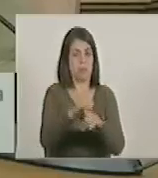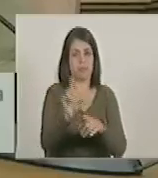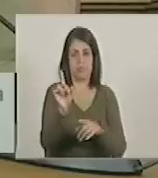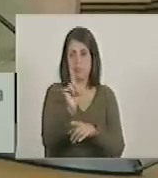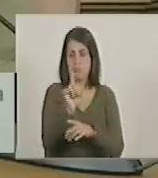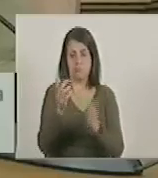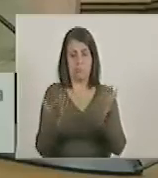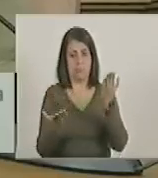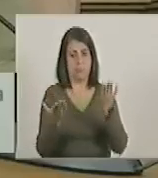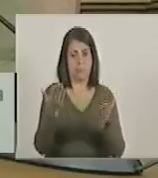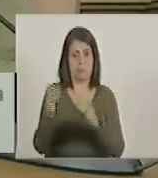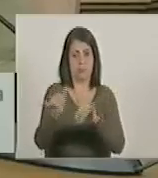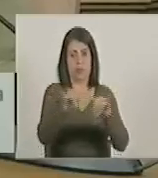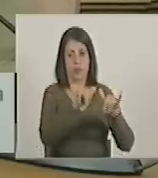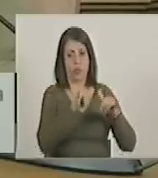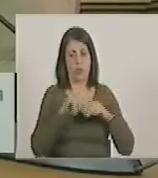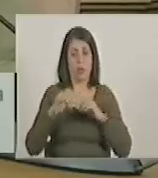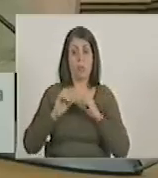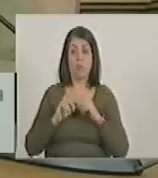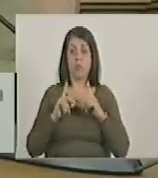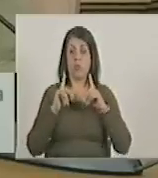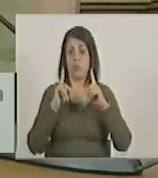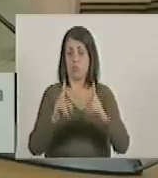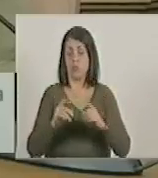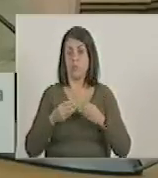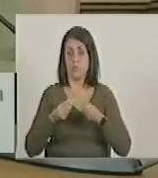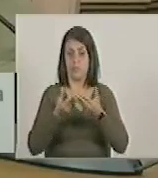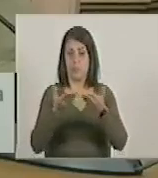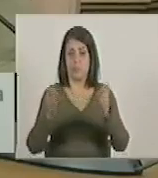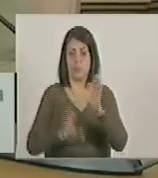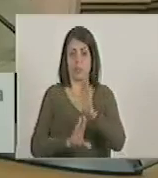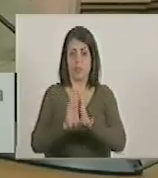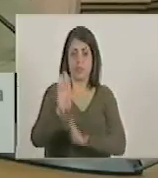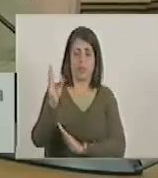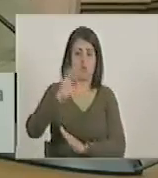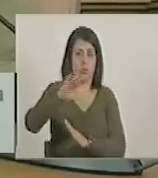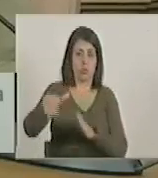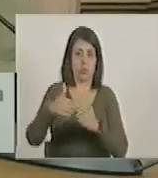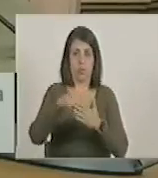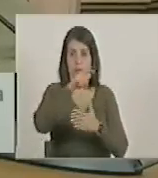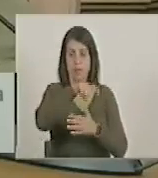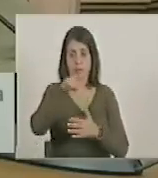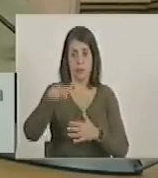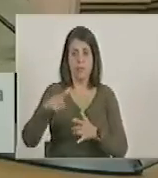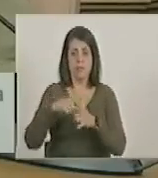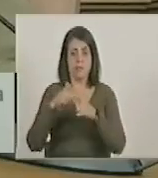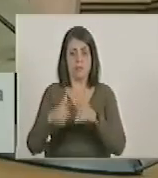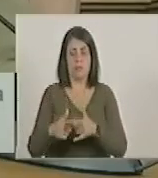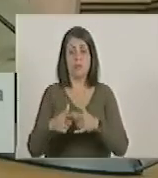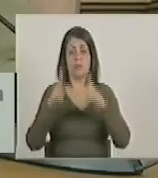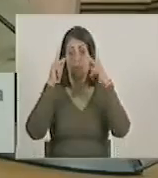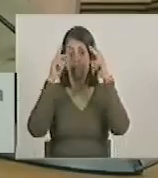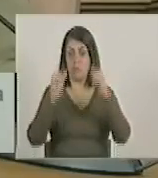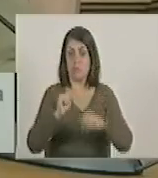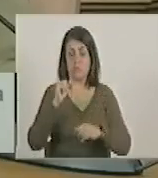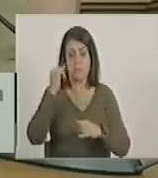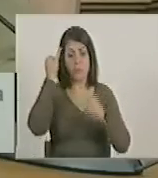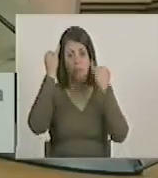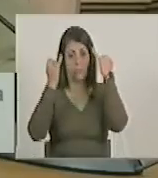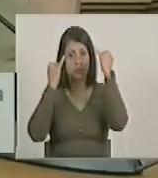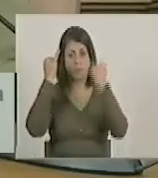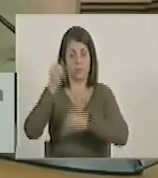con equidad e igualdad de oportunidades, dirigida a desarrollar al máximo su personalidad, sus talentos,